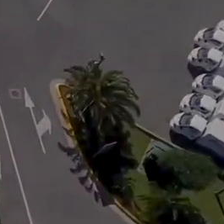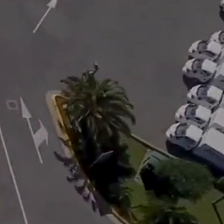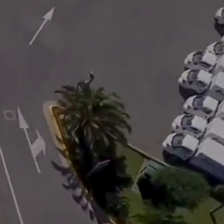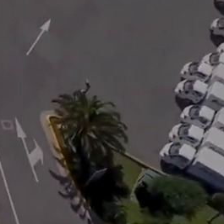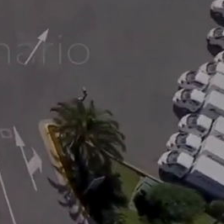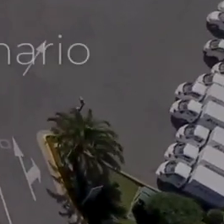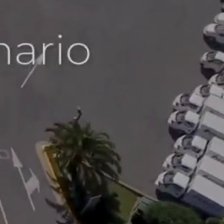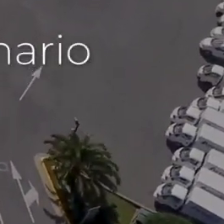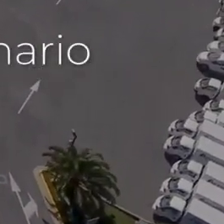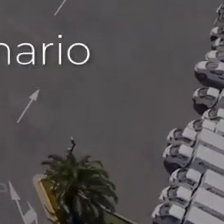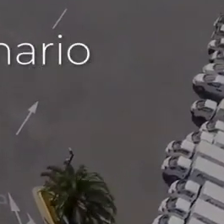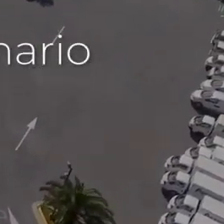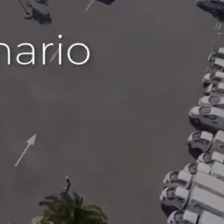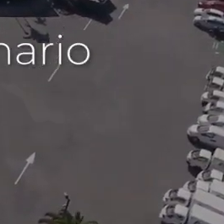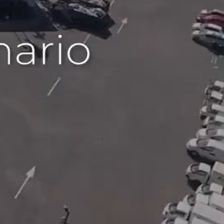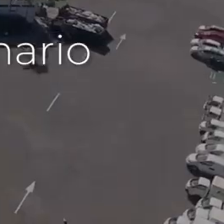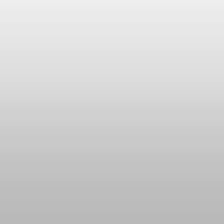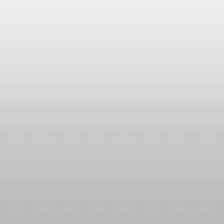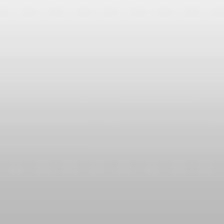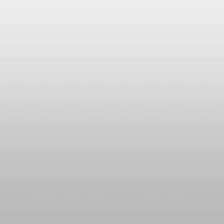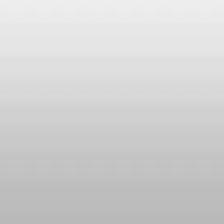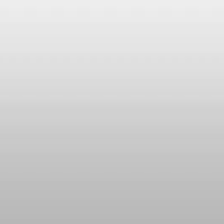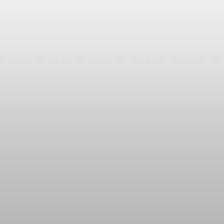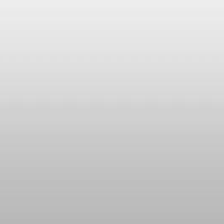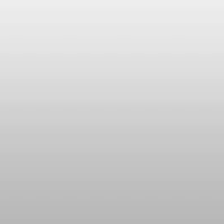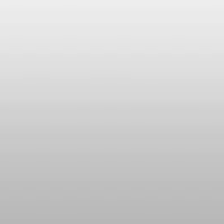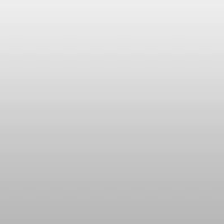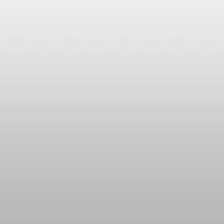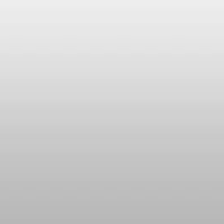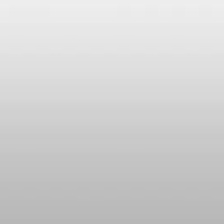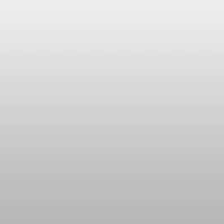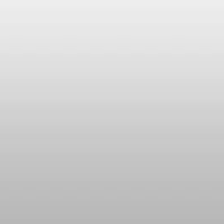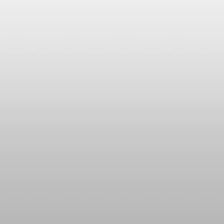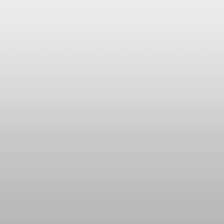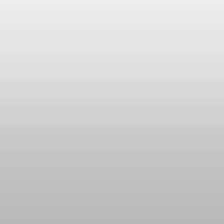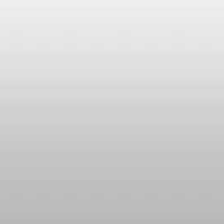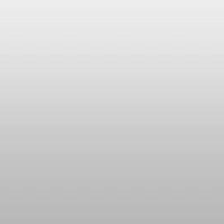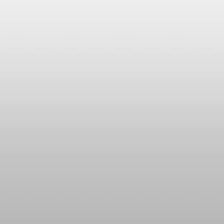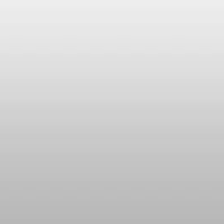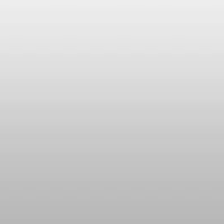Desatando nudos hacia la Costa Rica del Bicentenario. Seguinos en nuestras redes sociales.